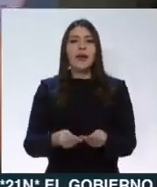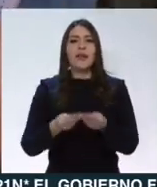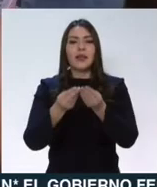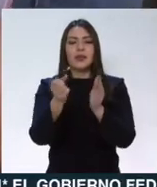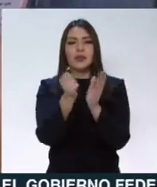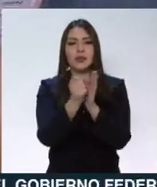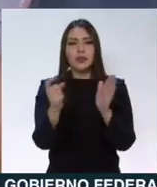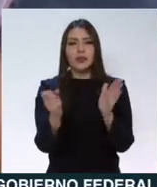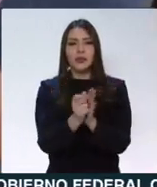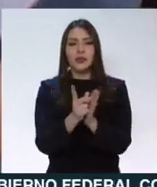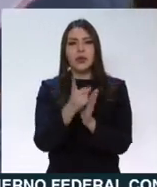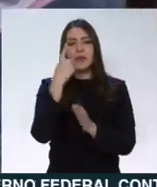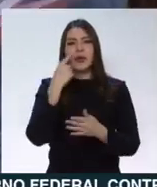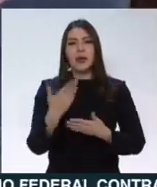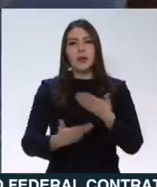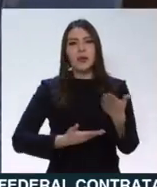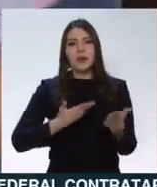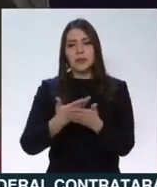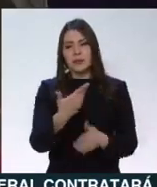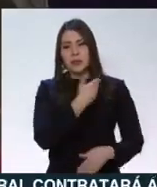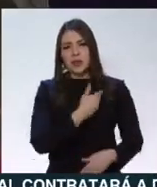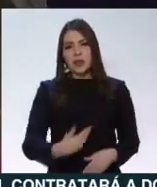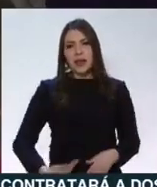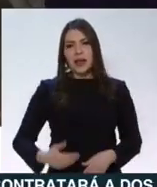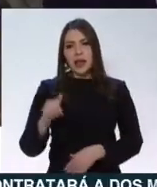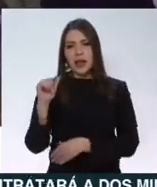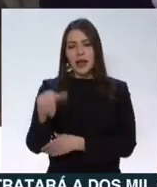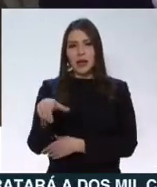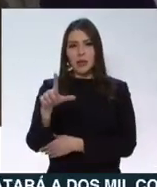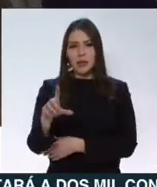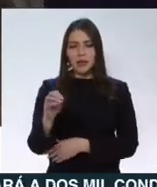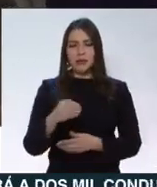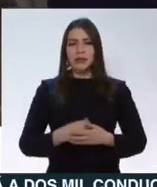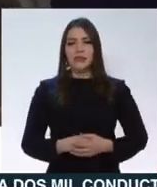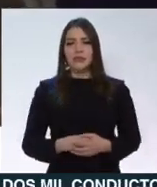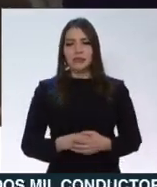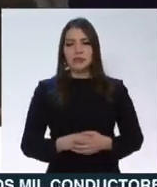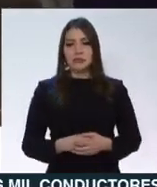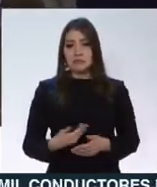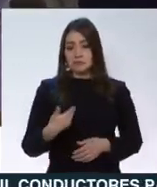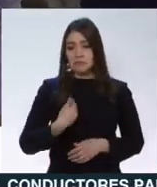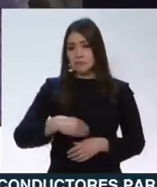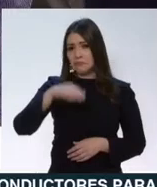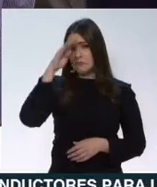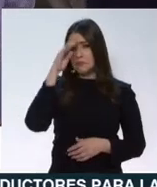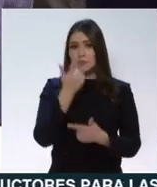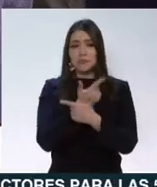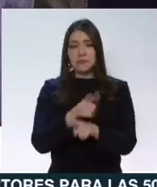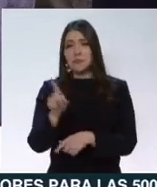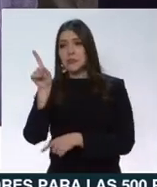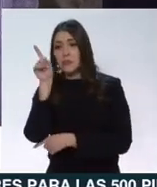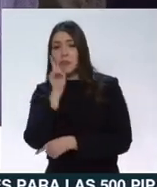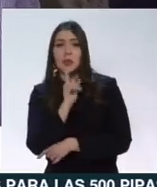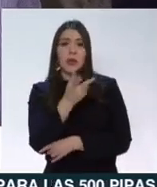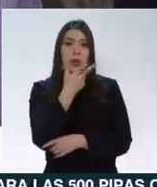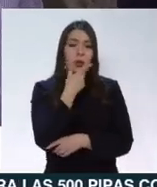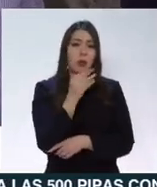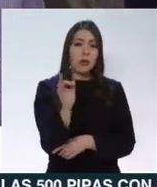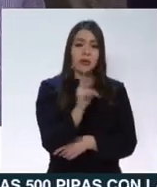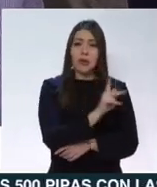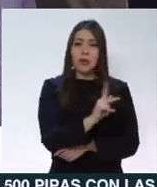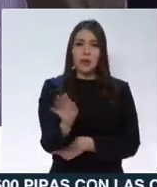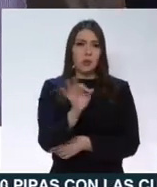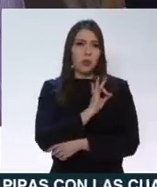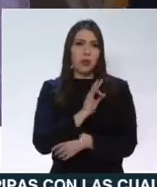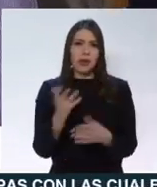por el presidente Andrés Manuel López Obrador. Yo creo que cualquier género es capaz de cualquier